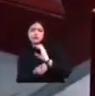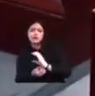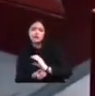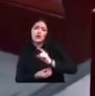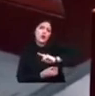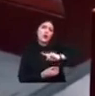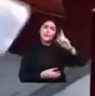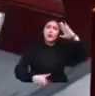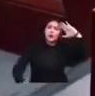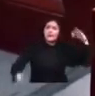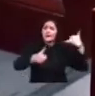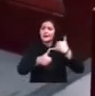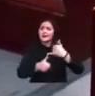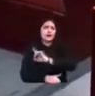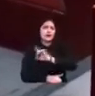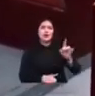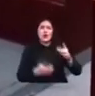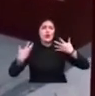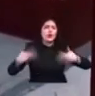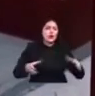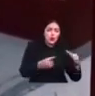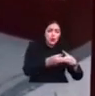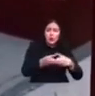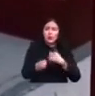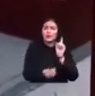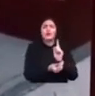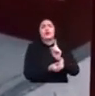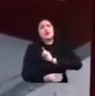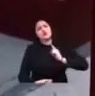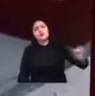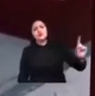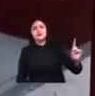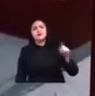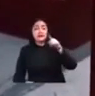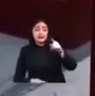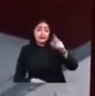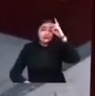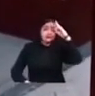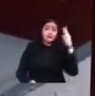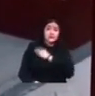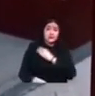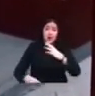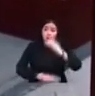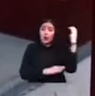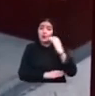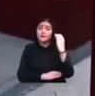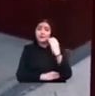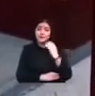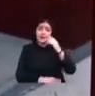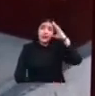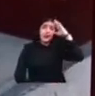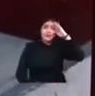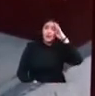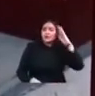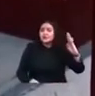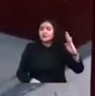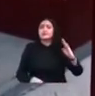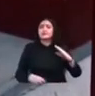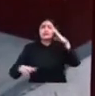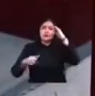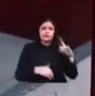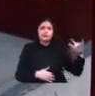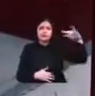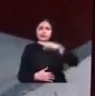ni del pacto, ni de cualquier color político. El ejército colombiano, la policía, la fuerza